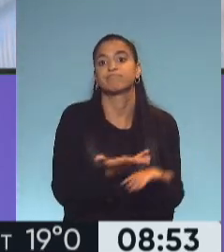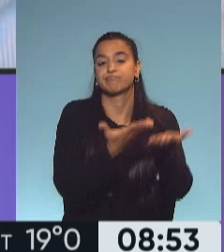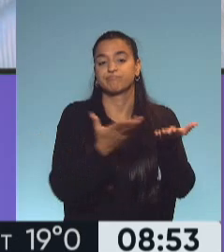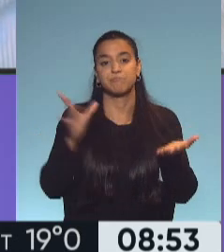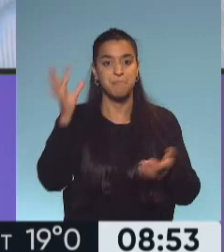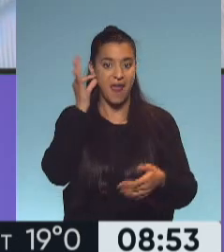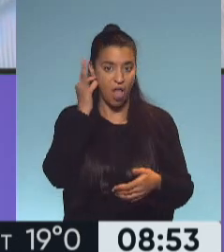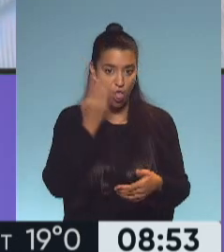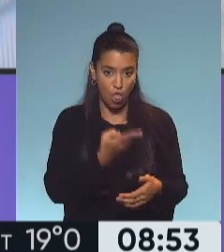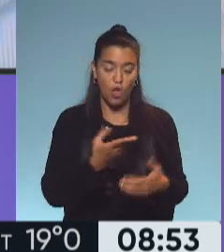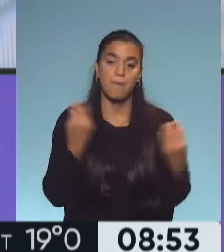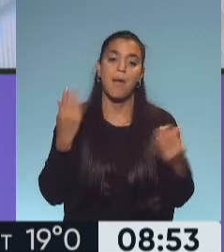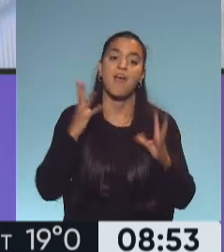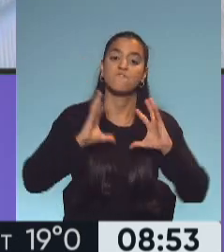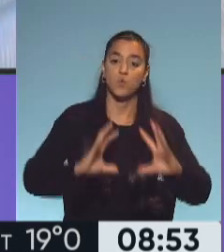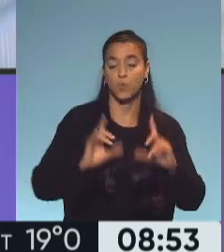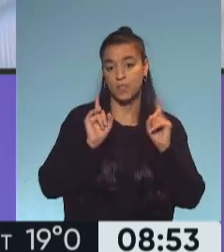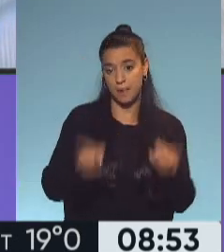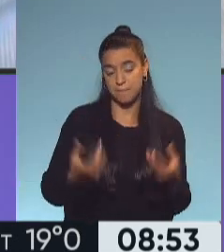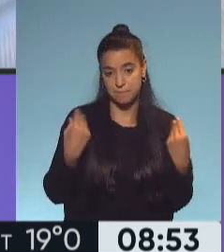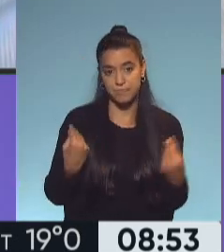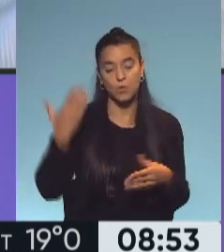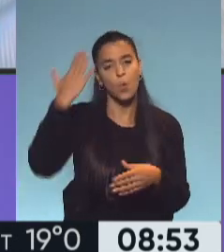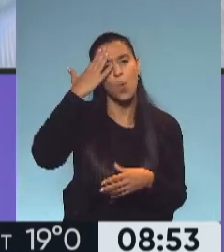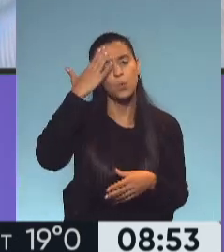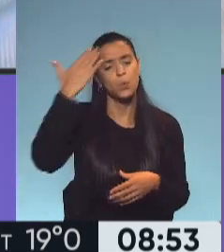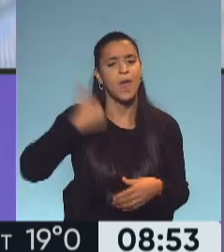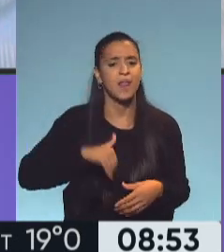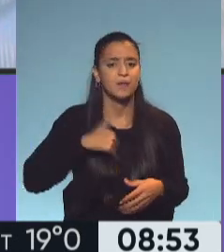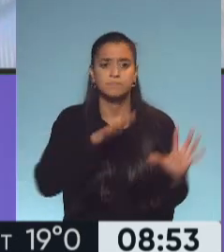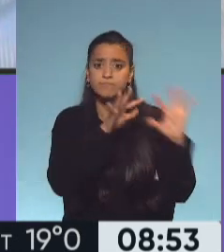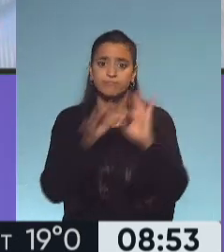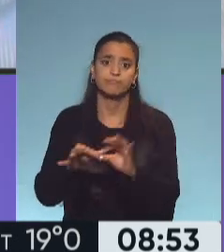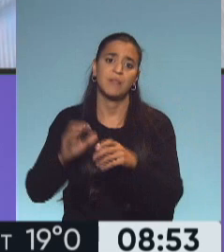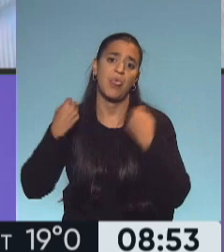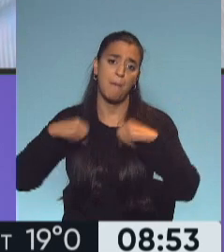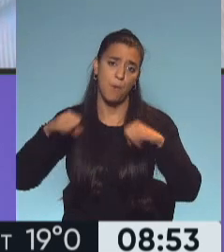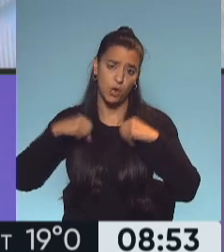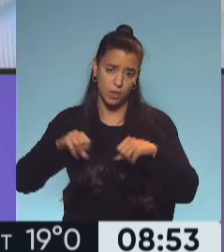significó Diego Maradona para el fútbol y para la cultura argentina relacionada con el deporte.